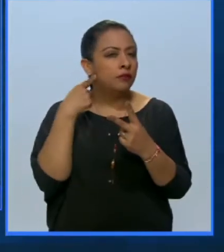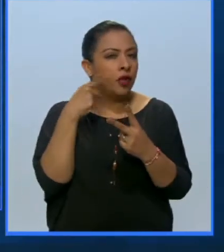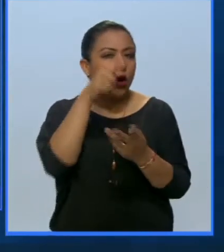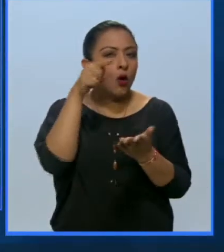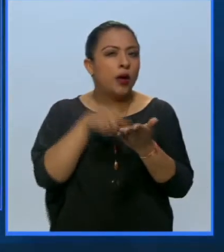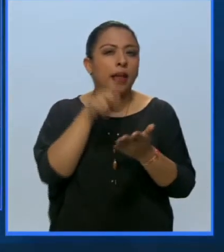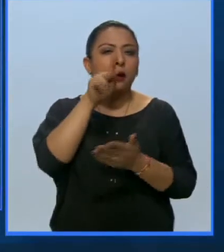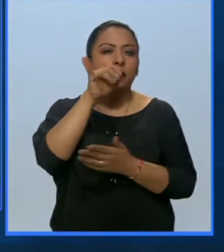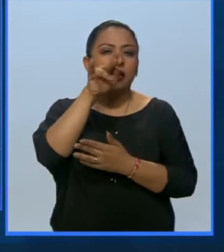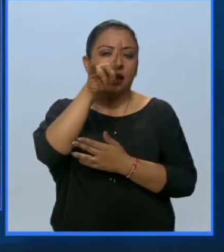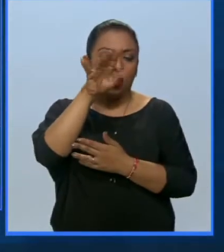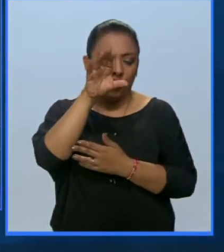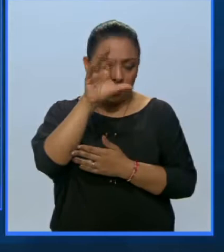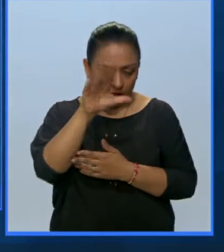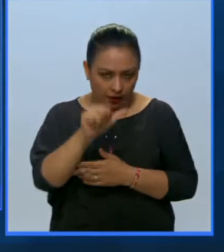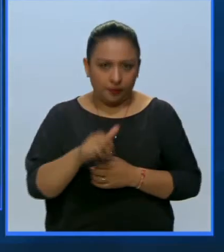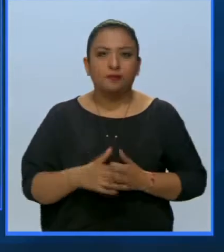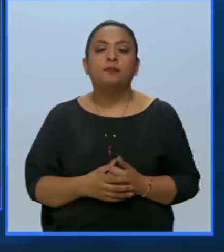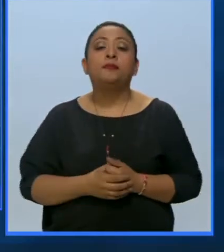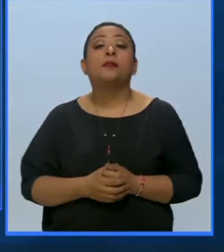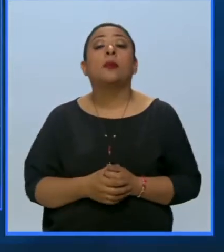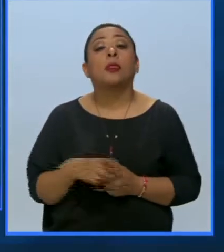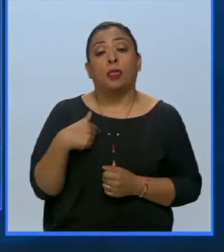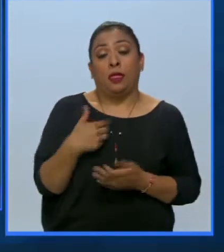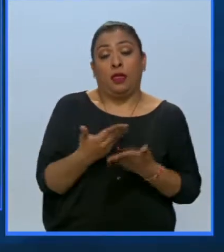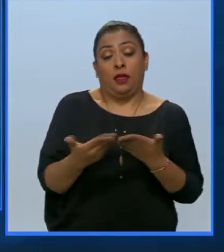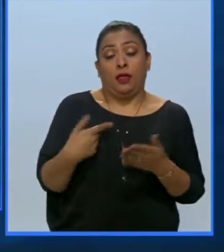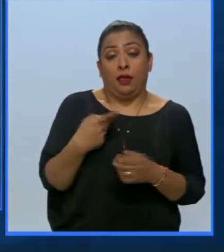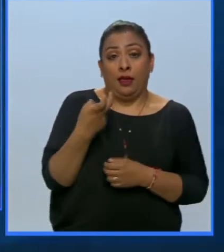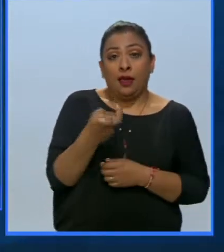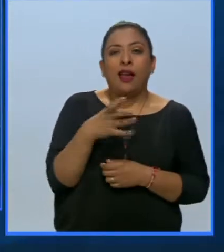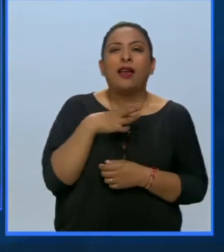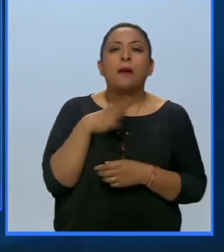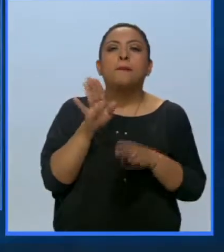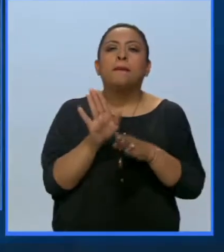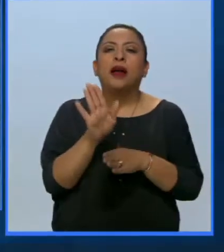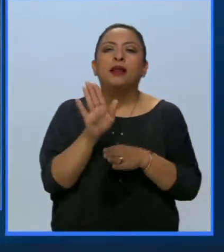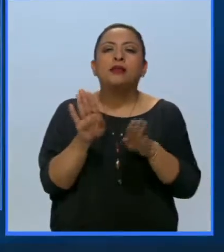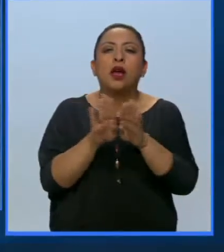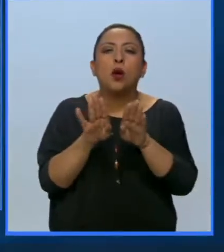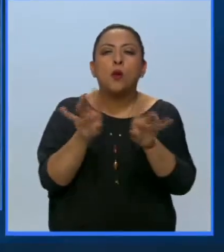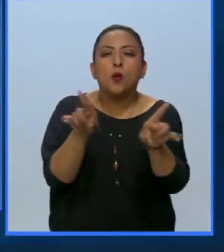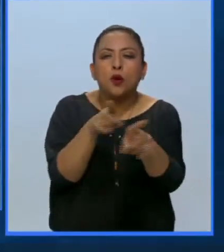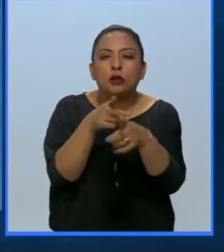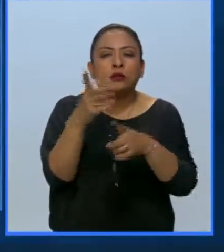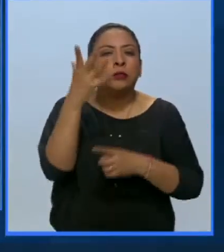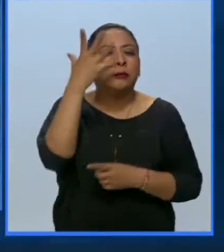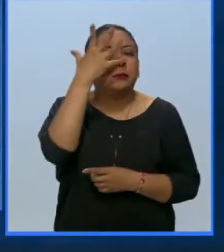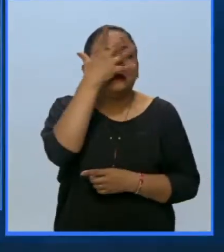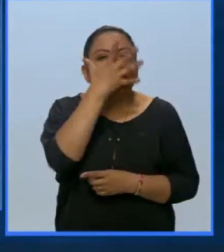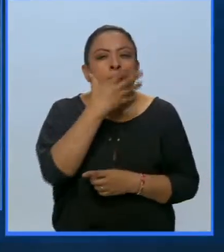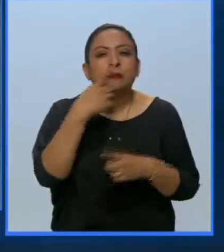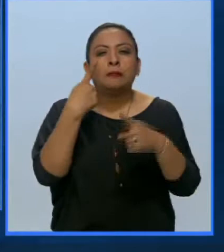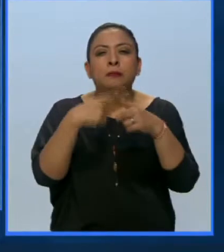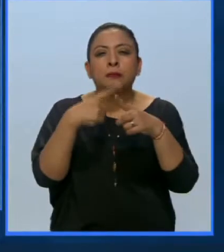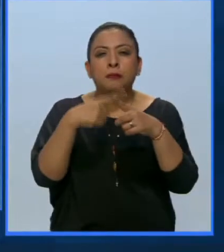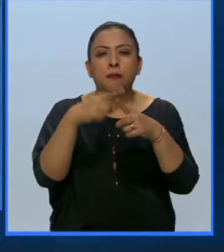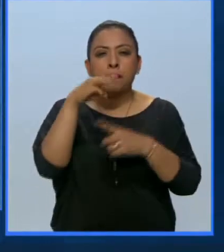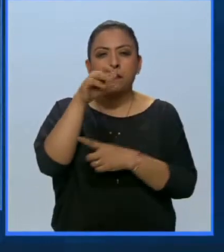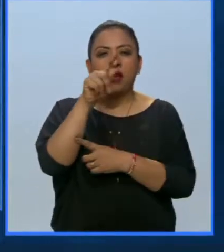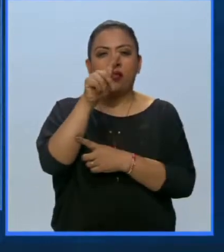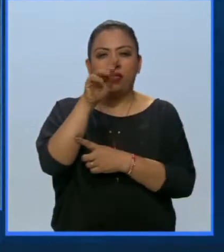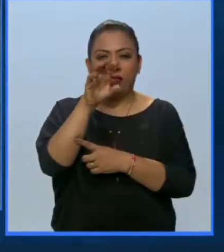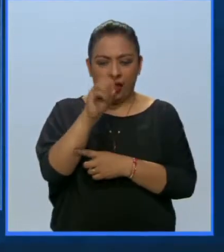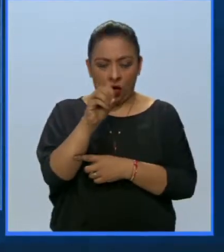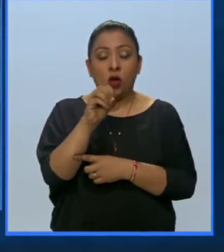de la Compañía. En este caso, los ingredientes de esas piezas tan hermosas que compuso Mateo Flecha,